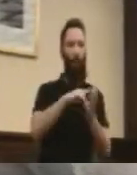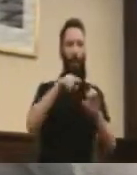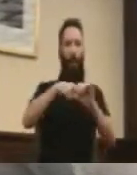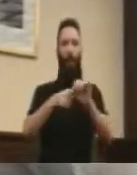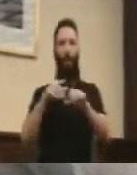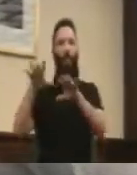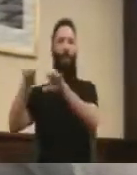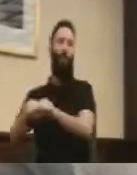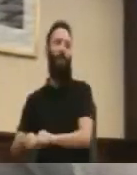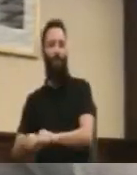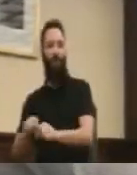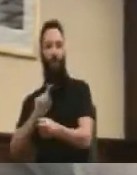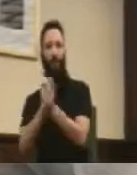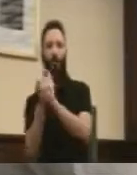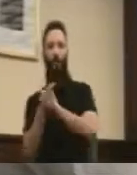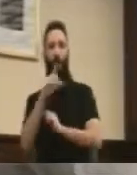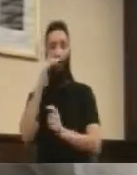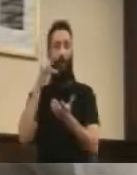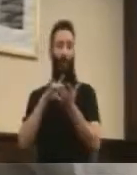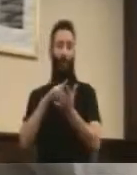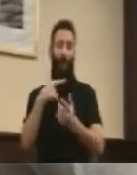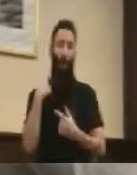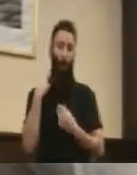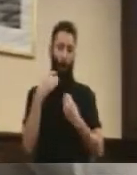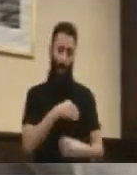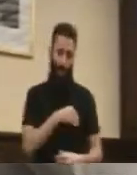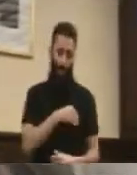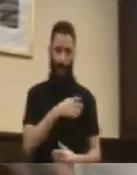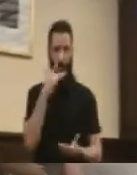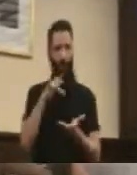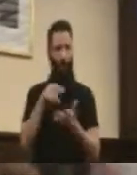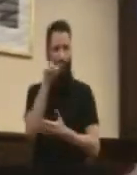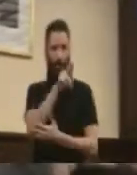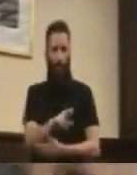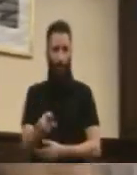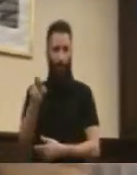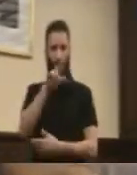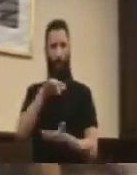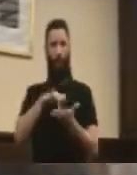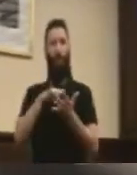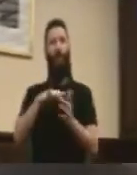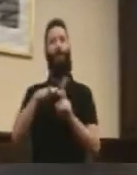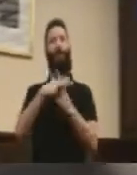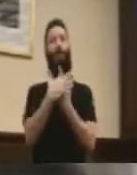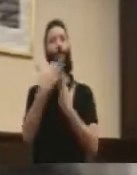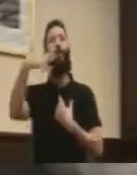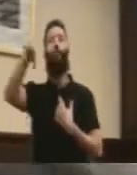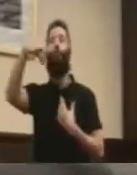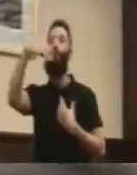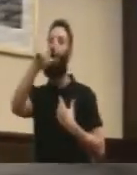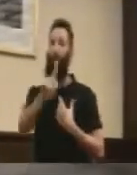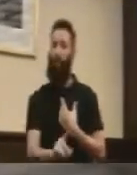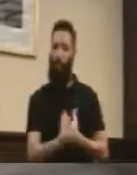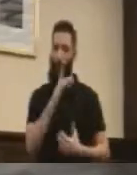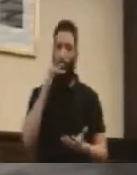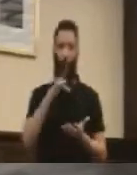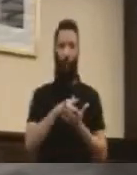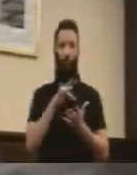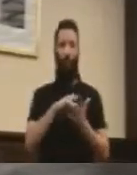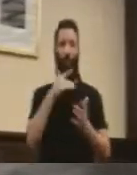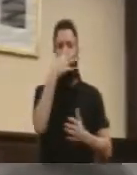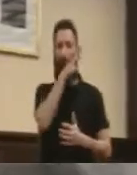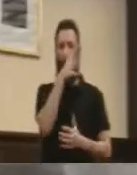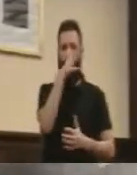Malagón. Porque, por desgracia, como estamos diciendo, esta situación no es única. Como ha denunciado en